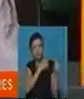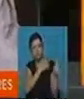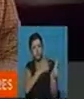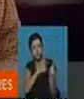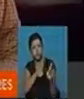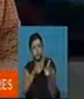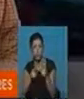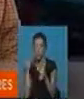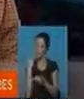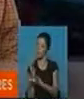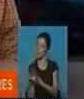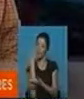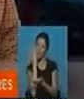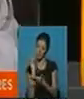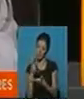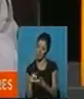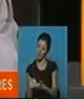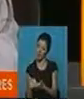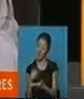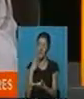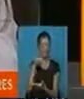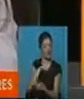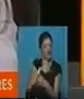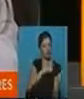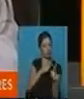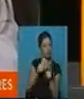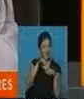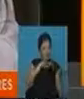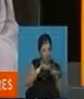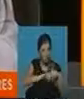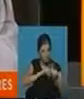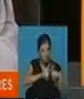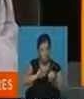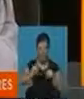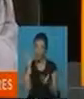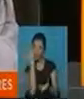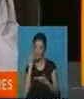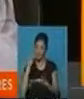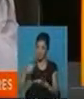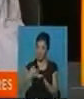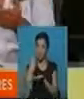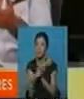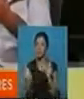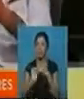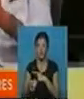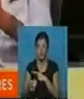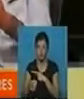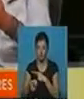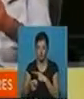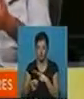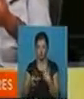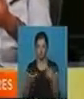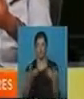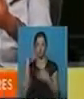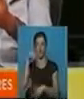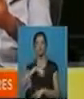consultaba Facebook. Chequeaba, sí. Chequeaba si su ataque, si su acto de terror estaba siendo transmitido en vivo. Esto generó consultas con